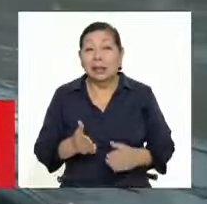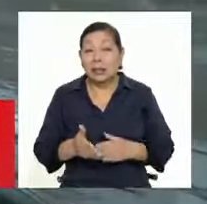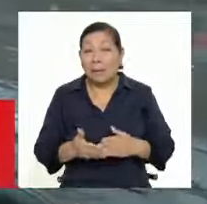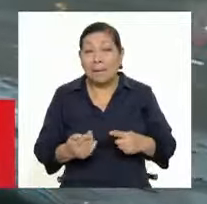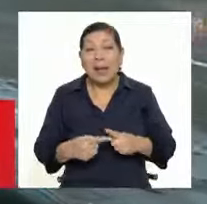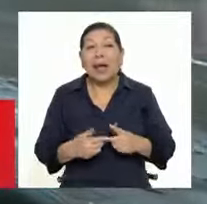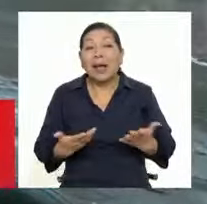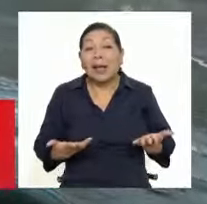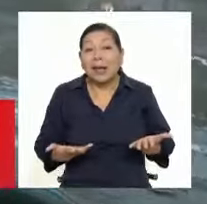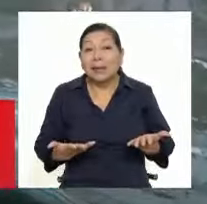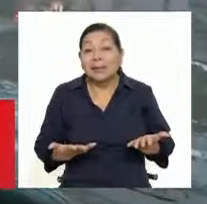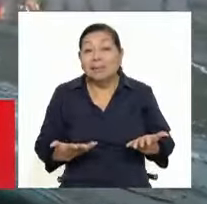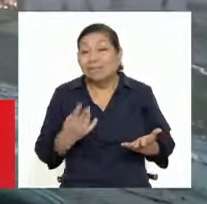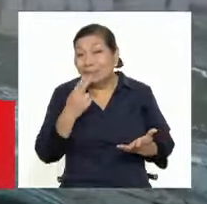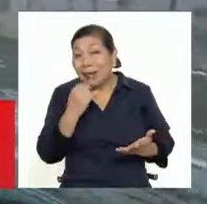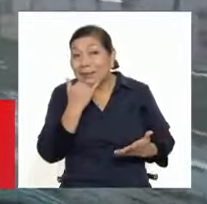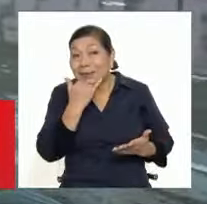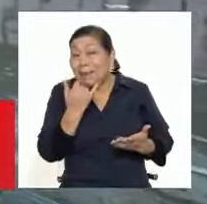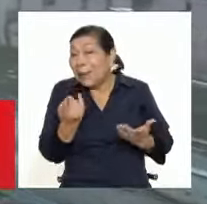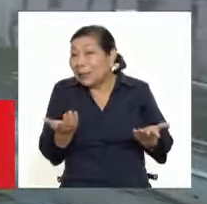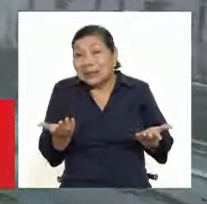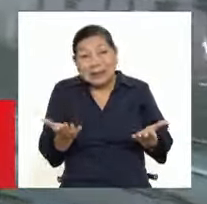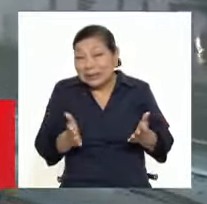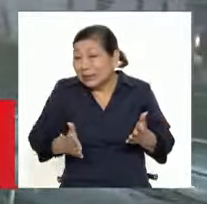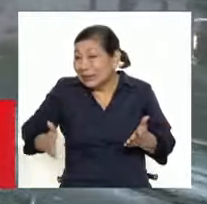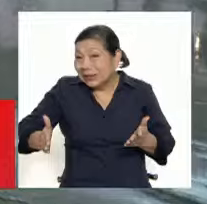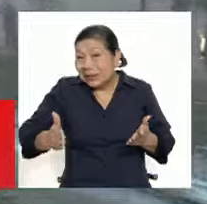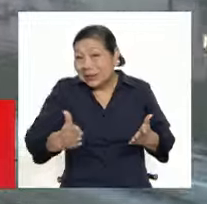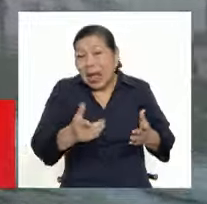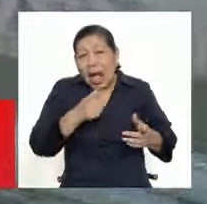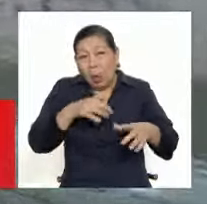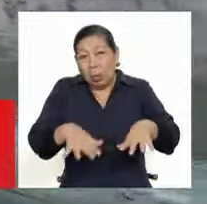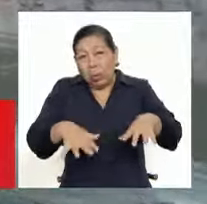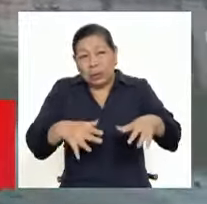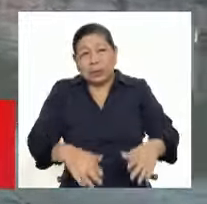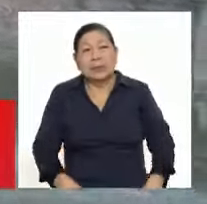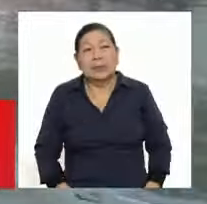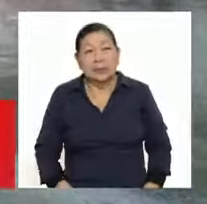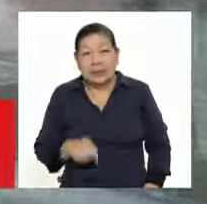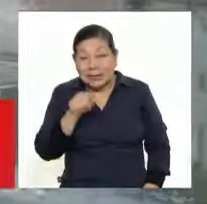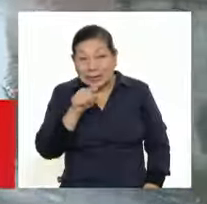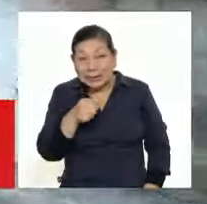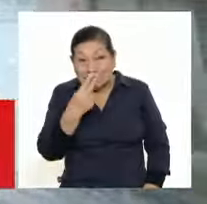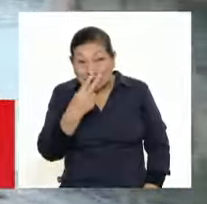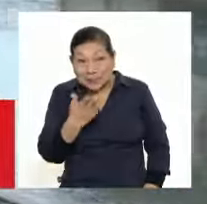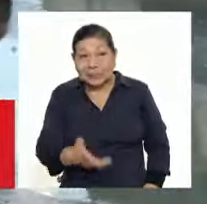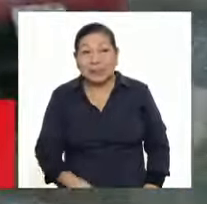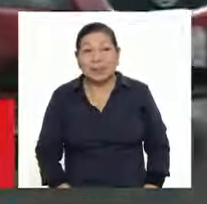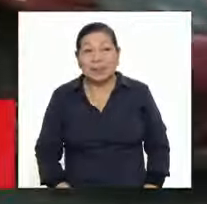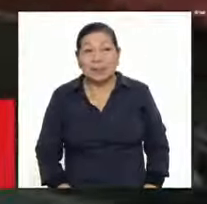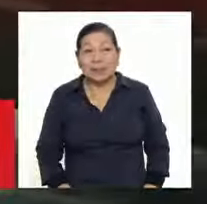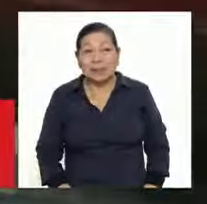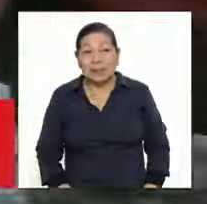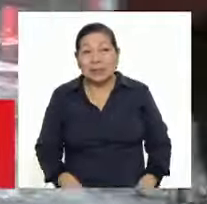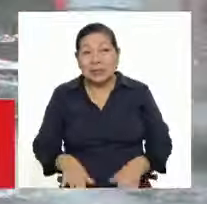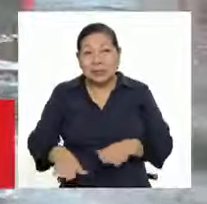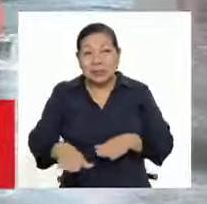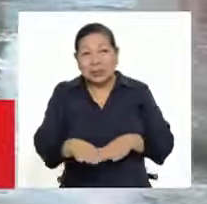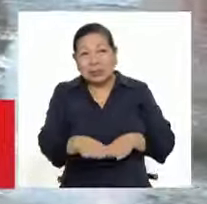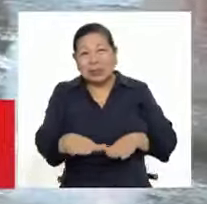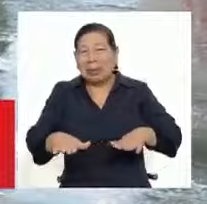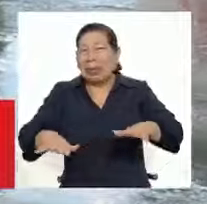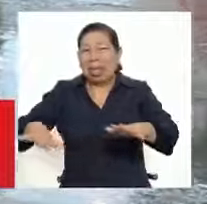contra. ¿Para qué? Para evitar pasar por ese sitio de agua empozada. Exacto, Diana, eso, ¿no? Mira, vehículos se ingresan en contra, las motos